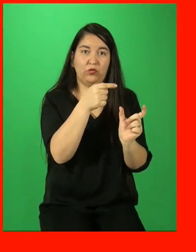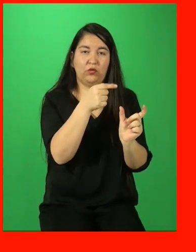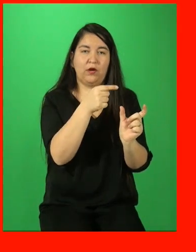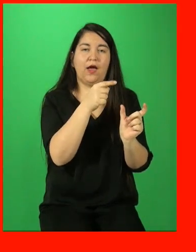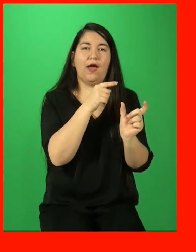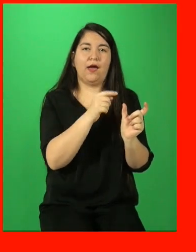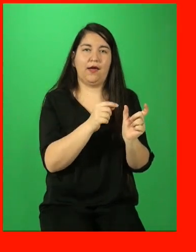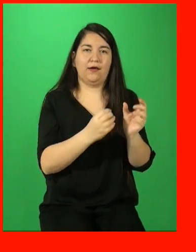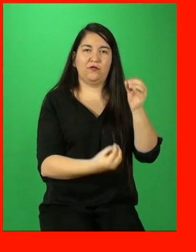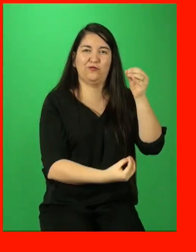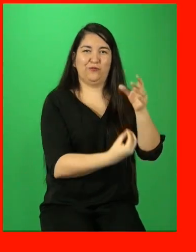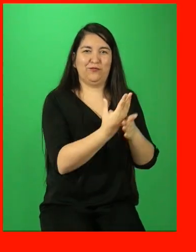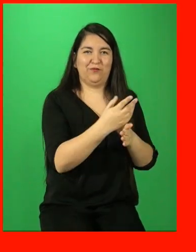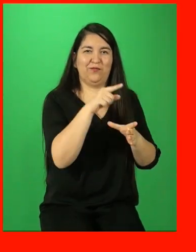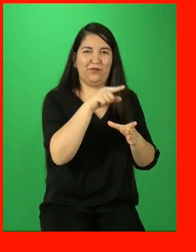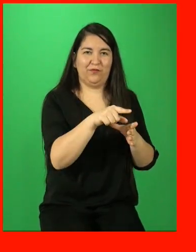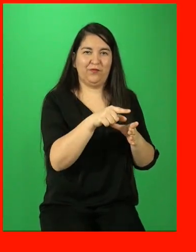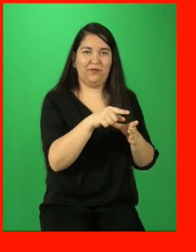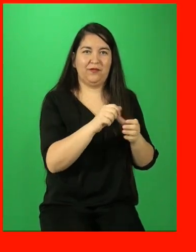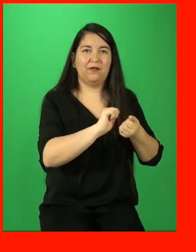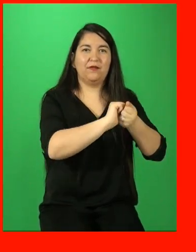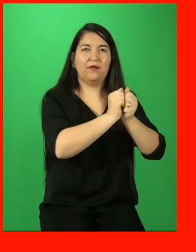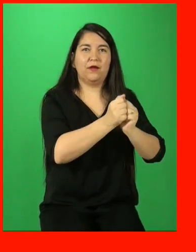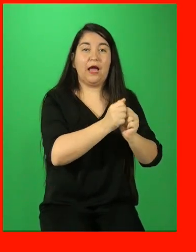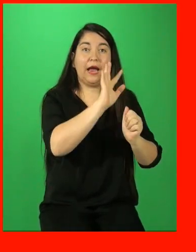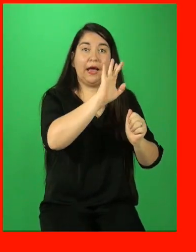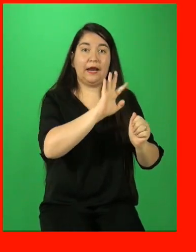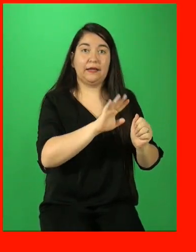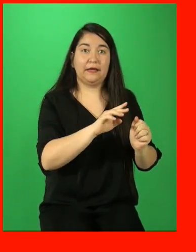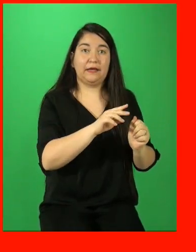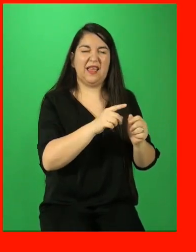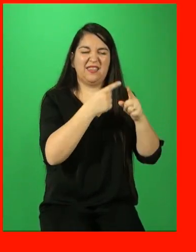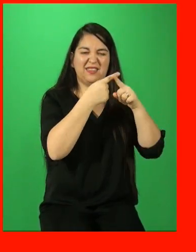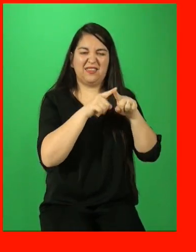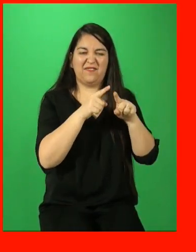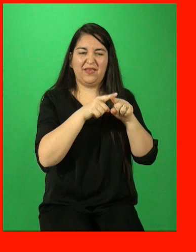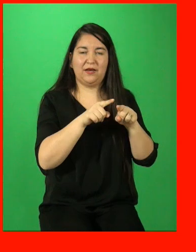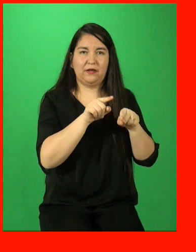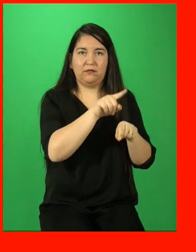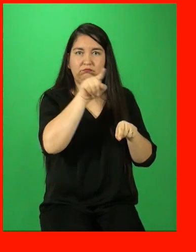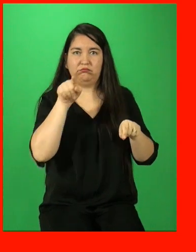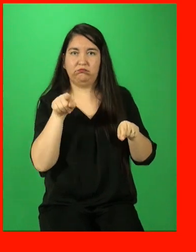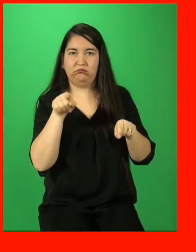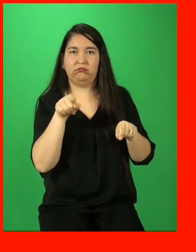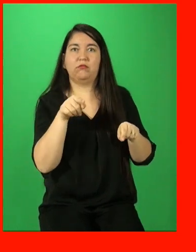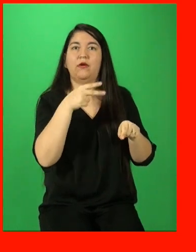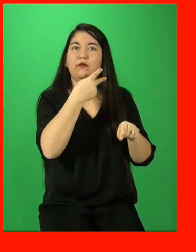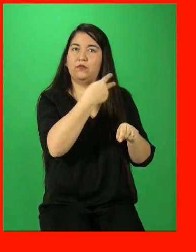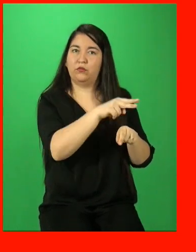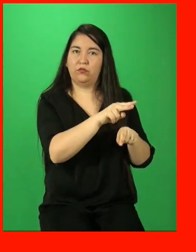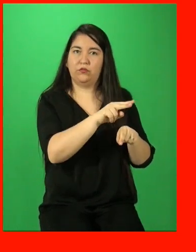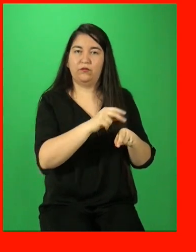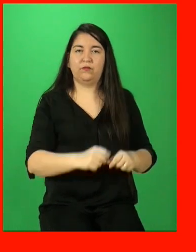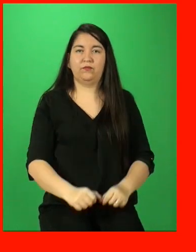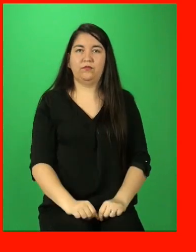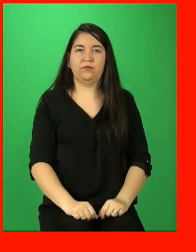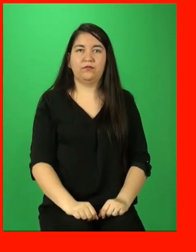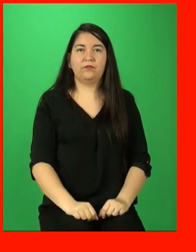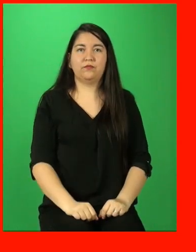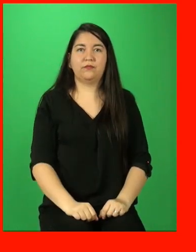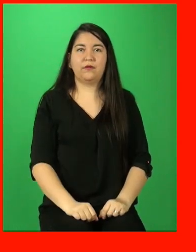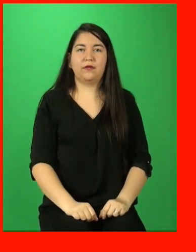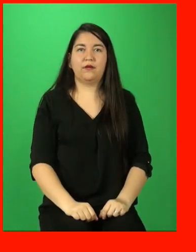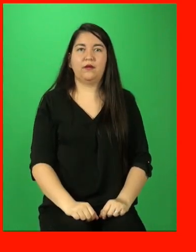Productos. Tienen características y propiedades diferentes a los reactantes y